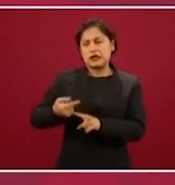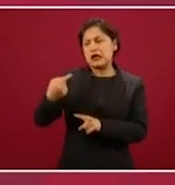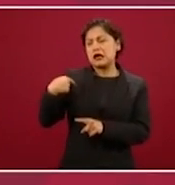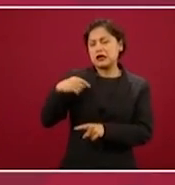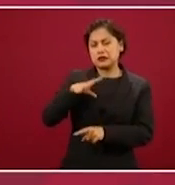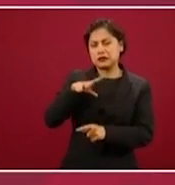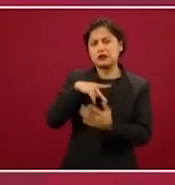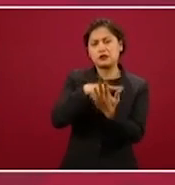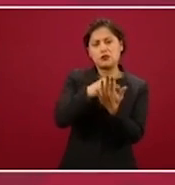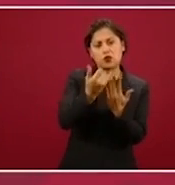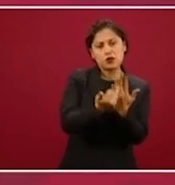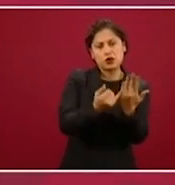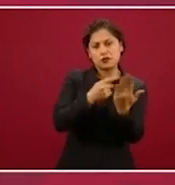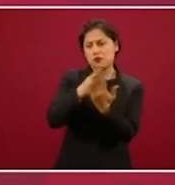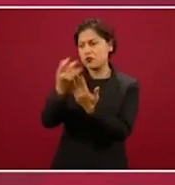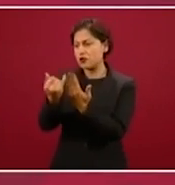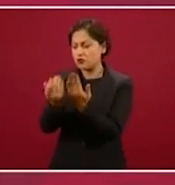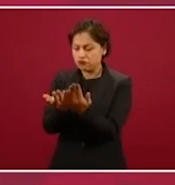revisión